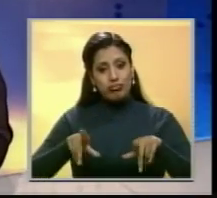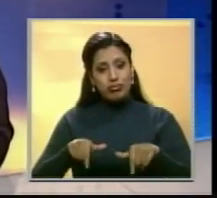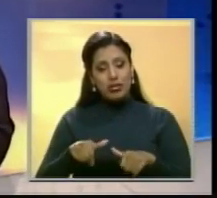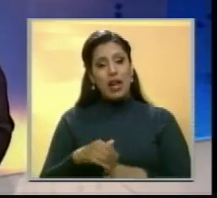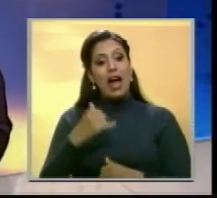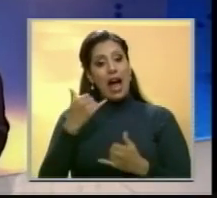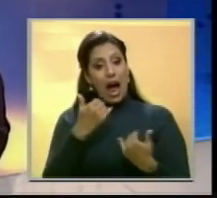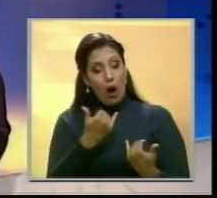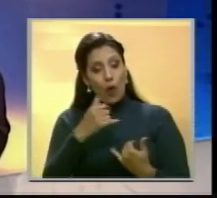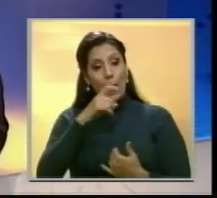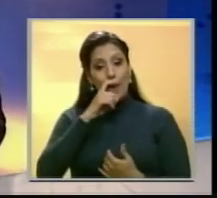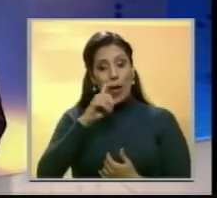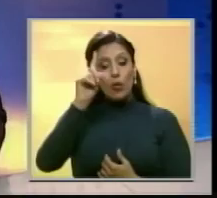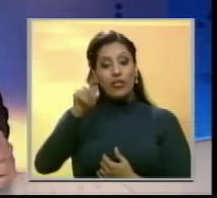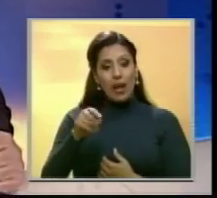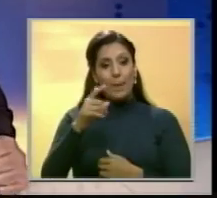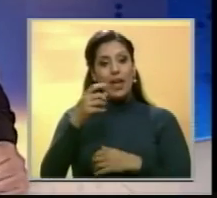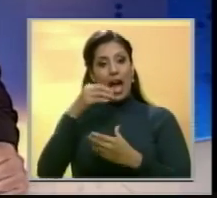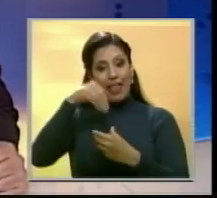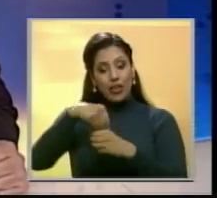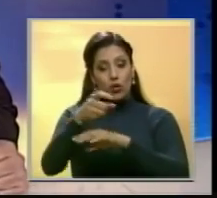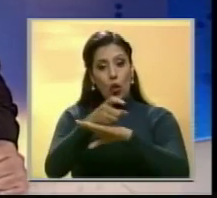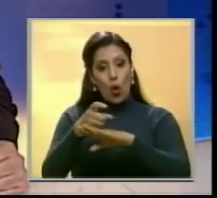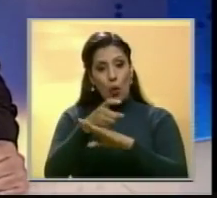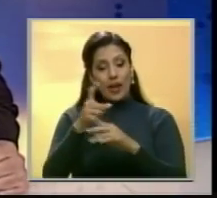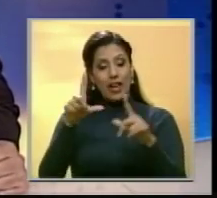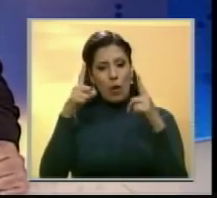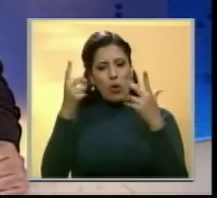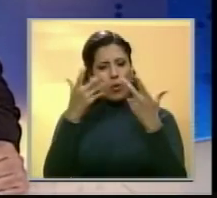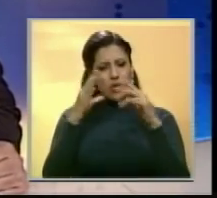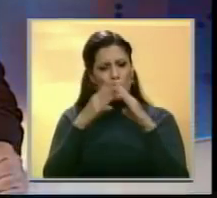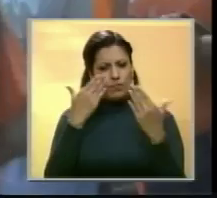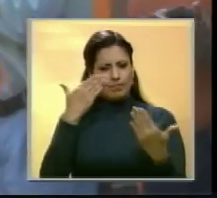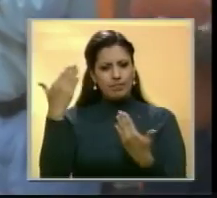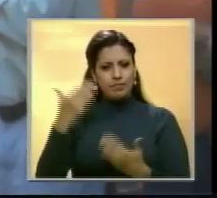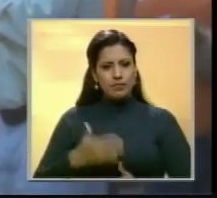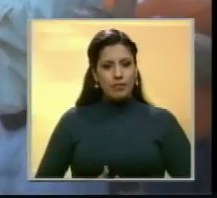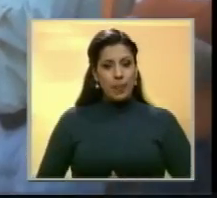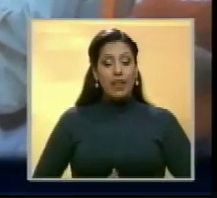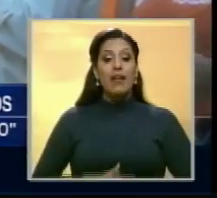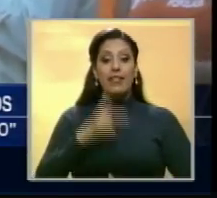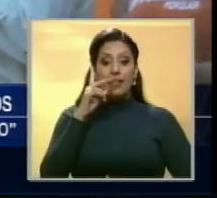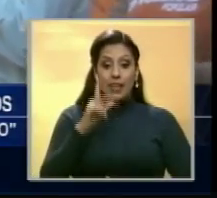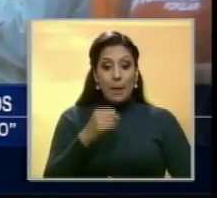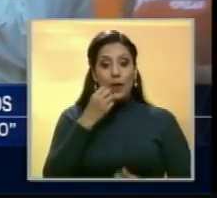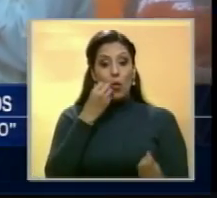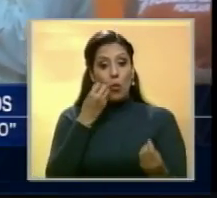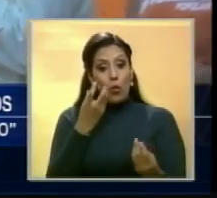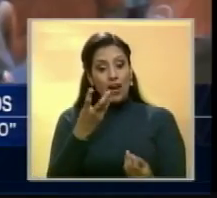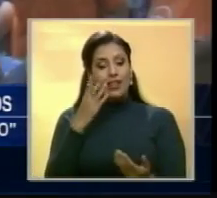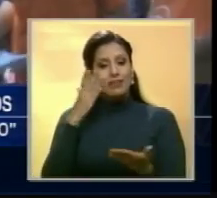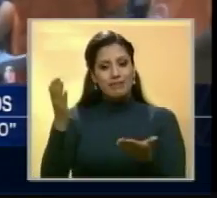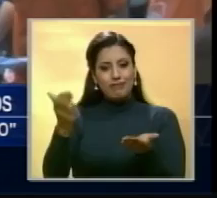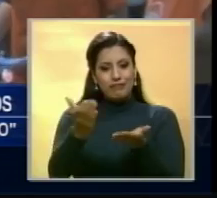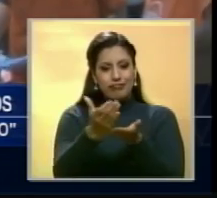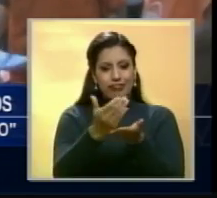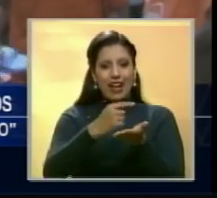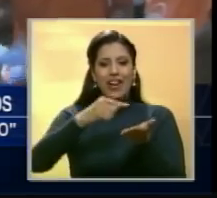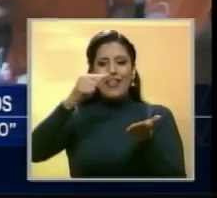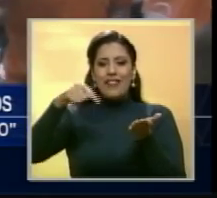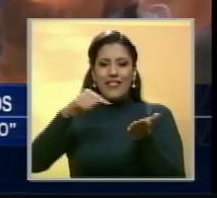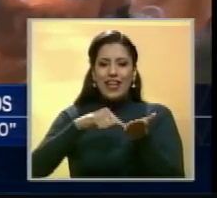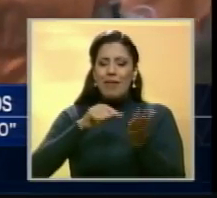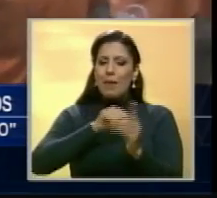gobierno nacional y regional. Orle Frank Amaya nos trae los detalles. Igualmente indicó que están recolectando firmas